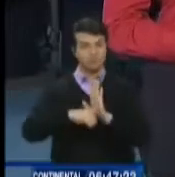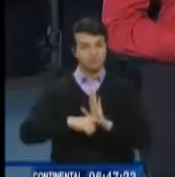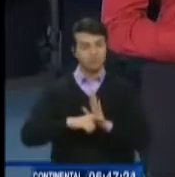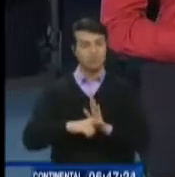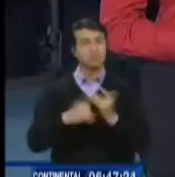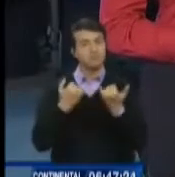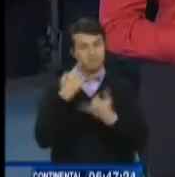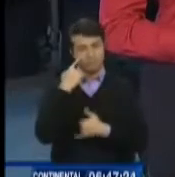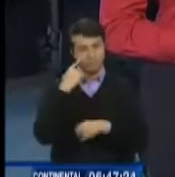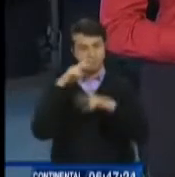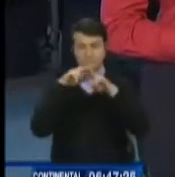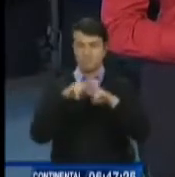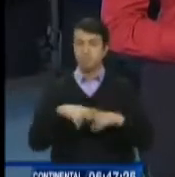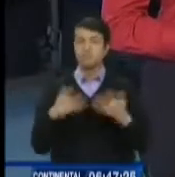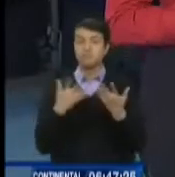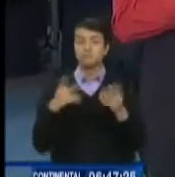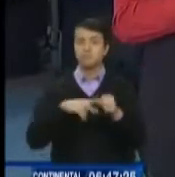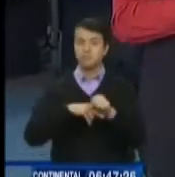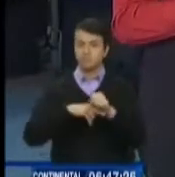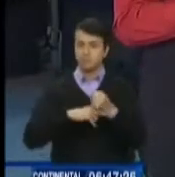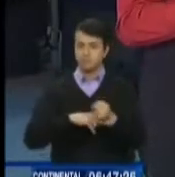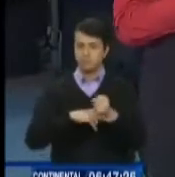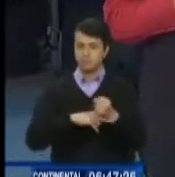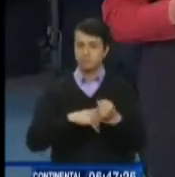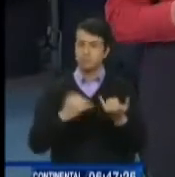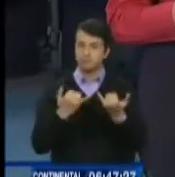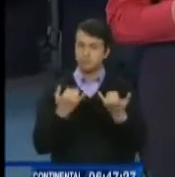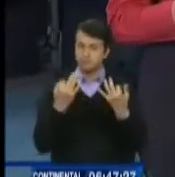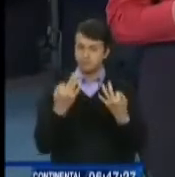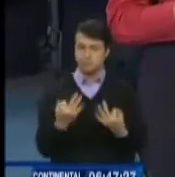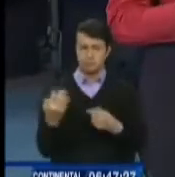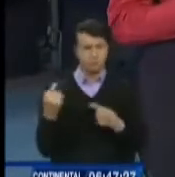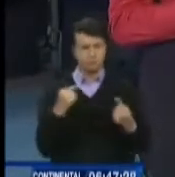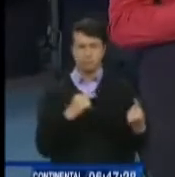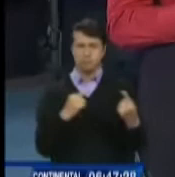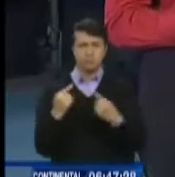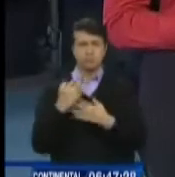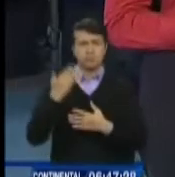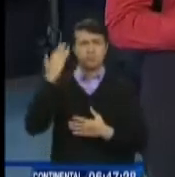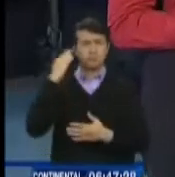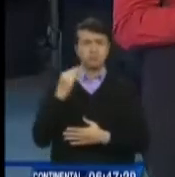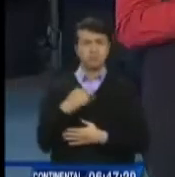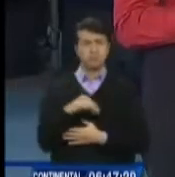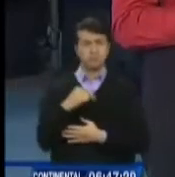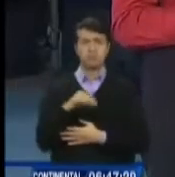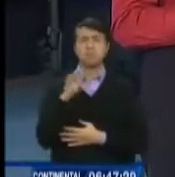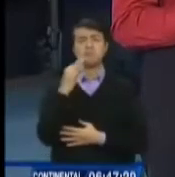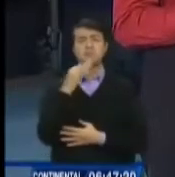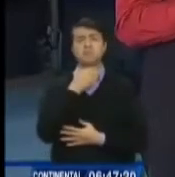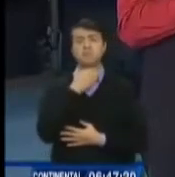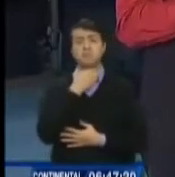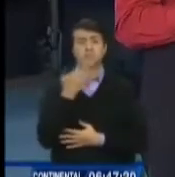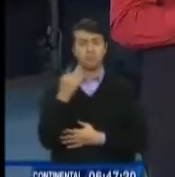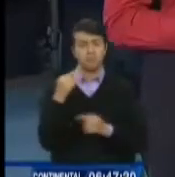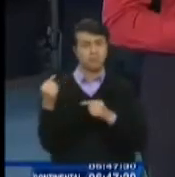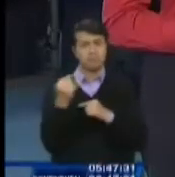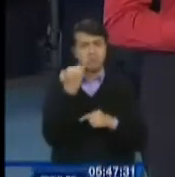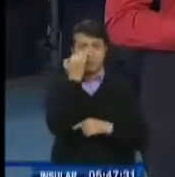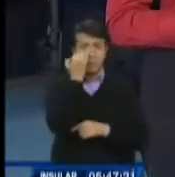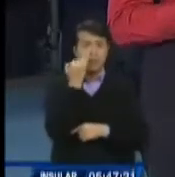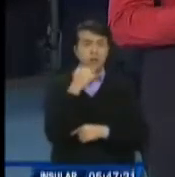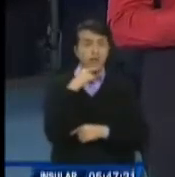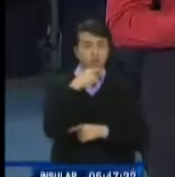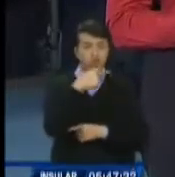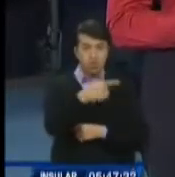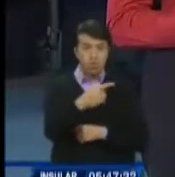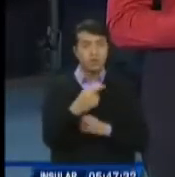y vamos a revisar justamente lo que ha ocurrido en Macas. Vamos a ver los enfrentamientos suscitados el pasado miércoles 19 de agosto entre indígenas Shuar